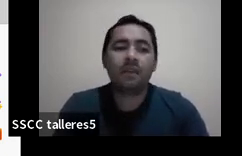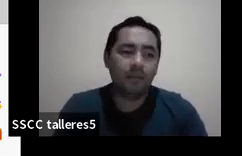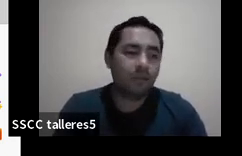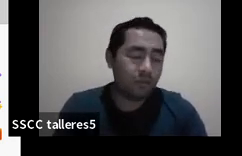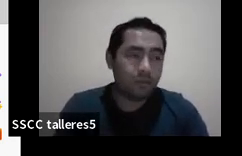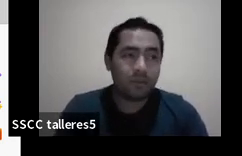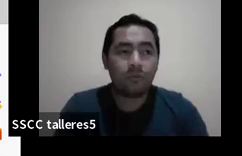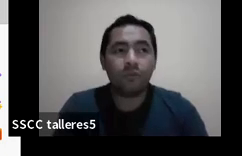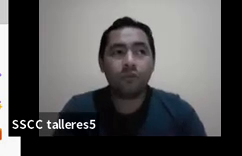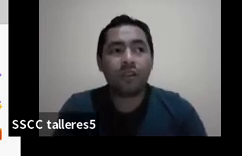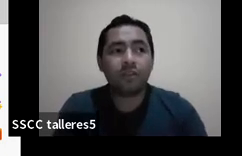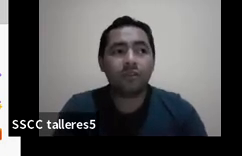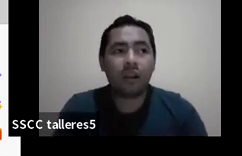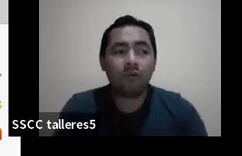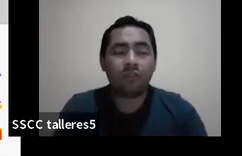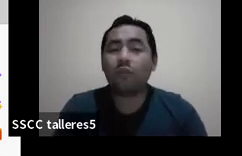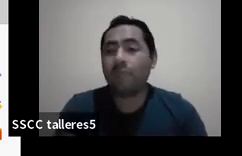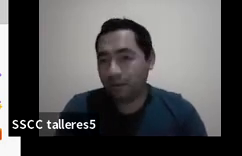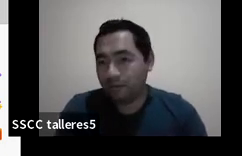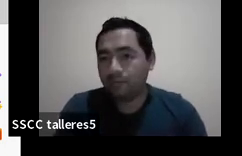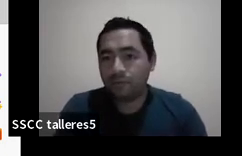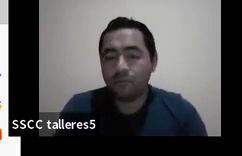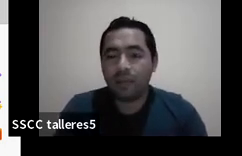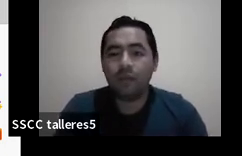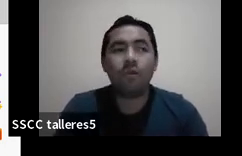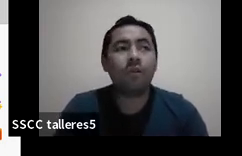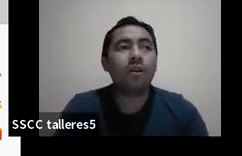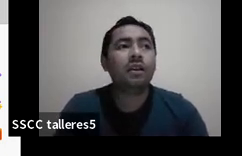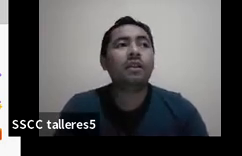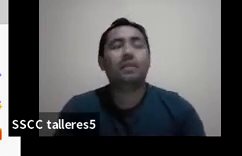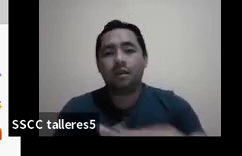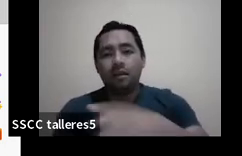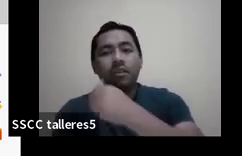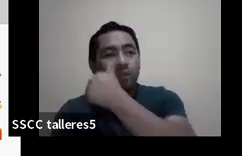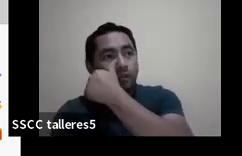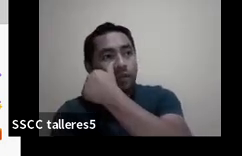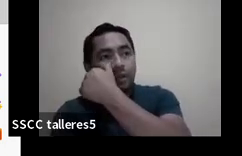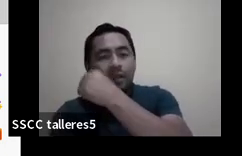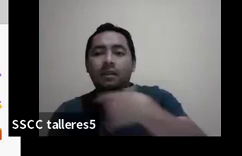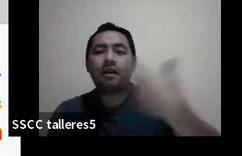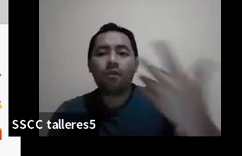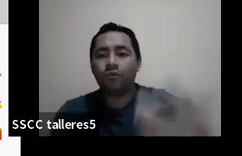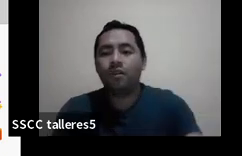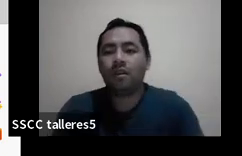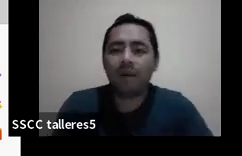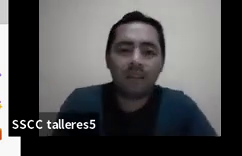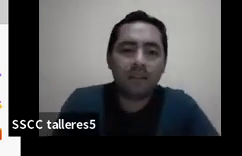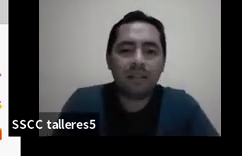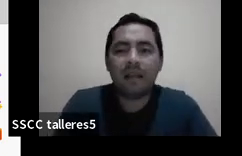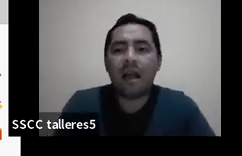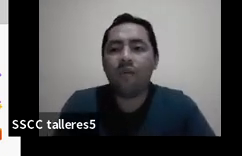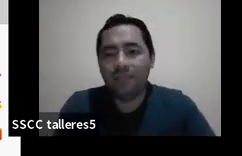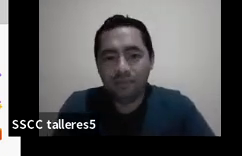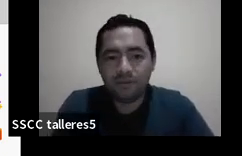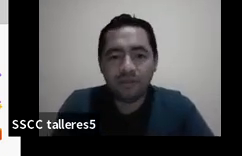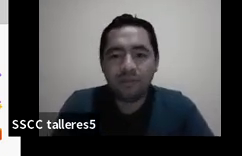también. Incluso he visto algunos casos, algún atropello por un vehículo a niños que causó la pérdida